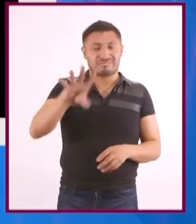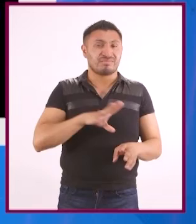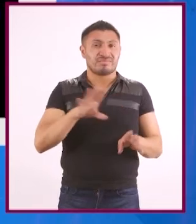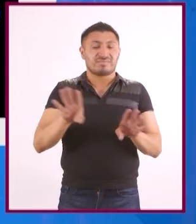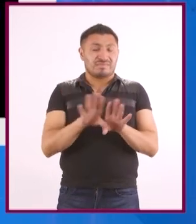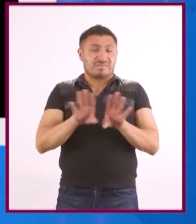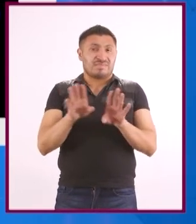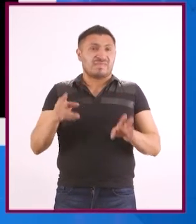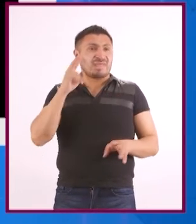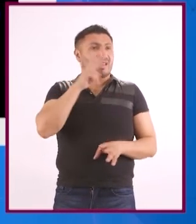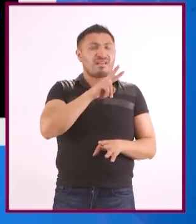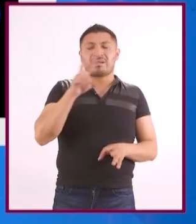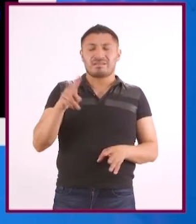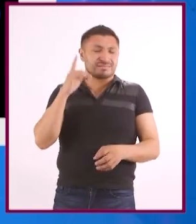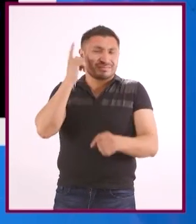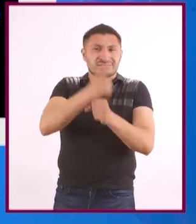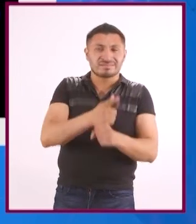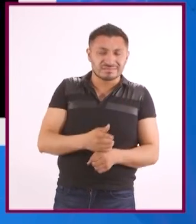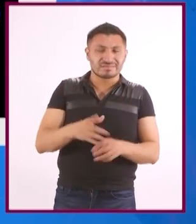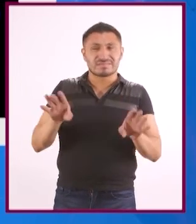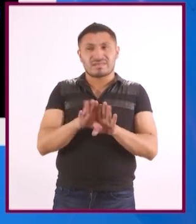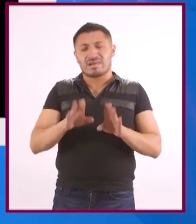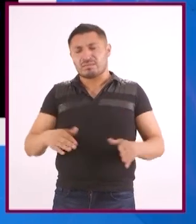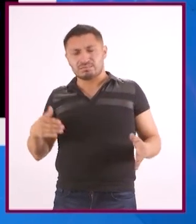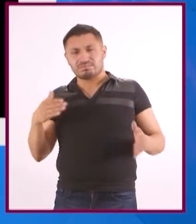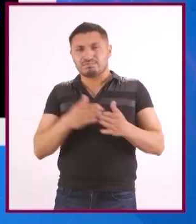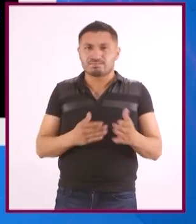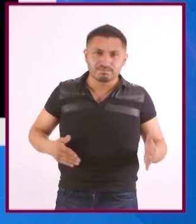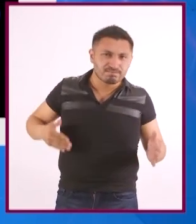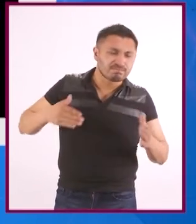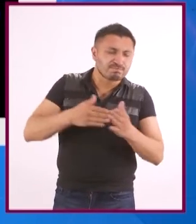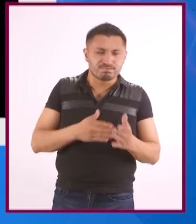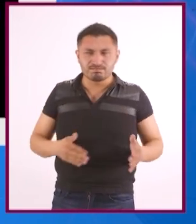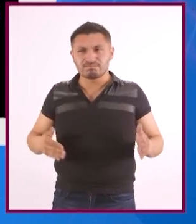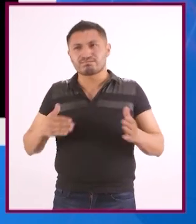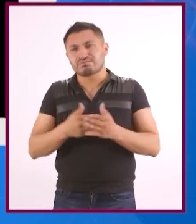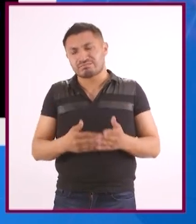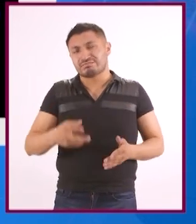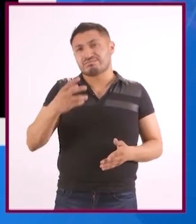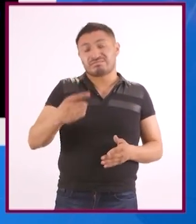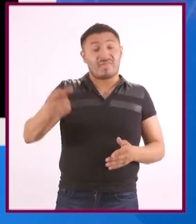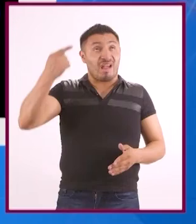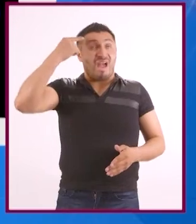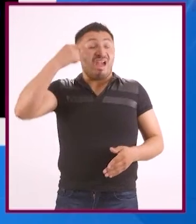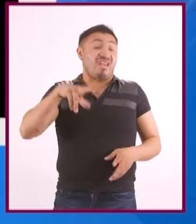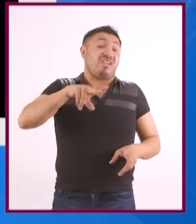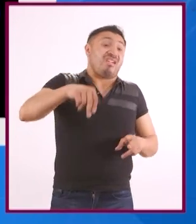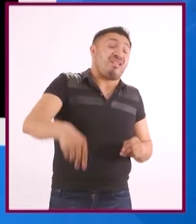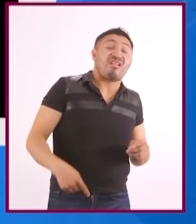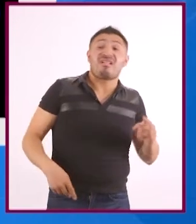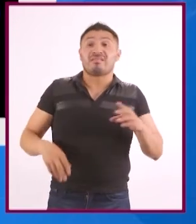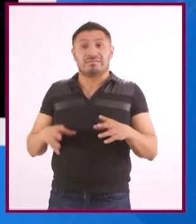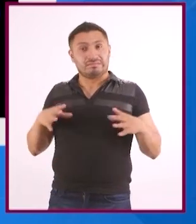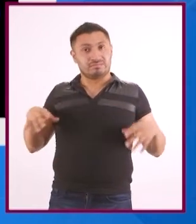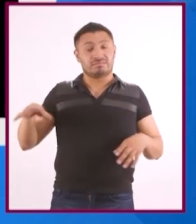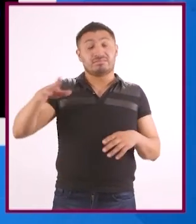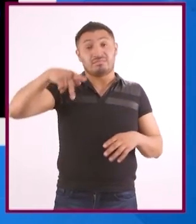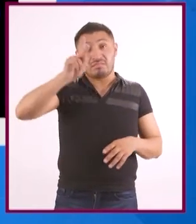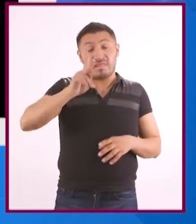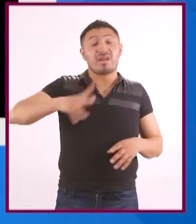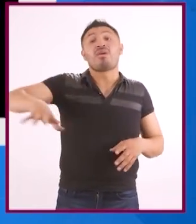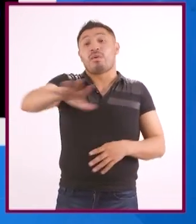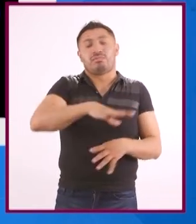que hay como bloque, se hace como objeción de conciencia colectivo